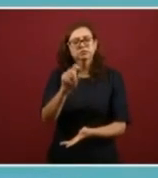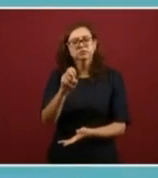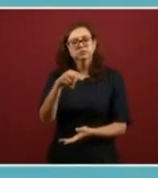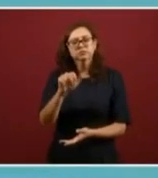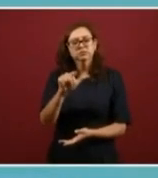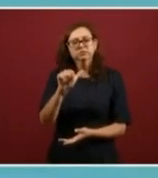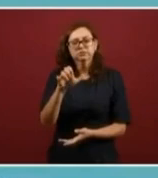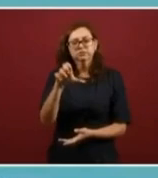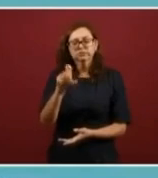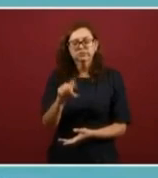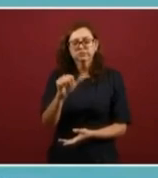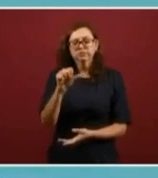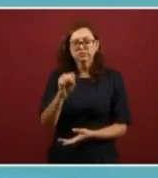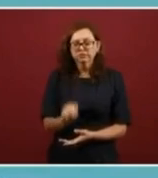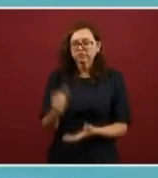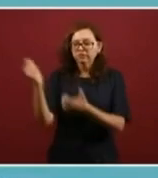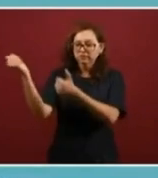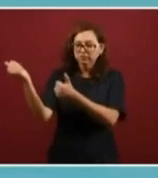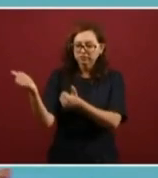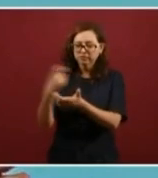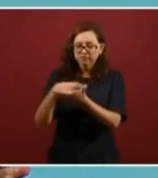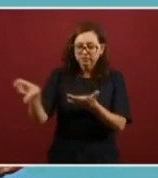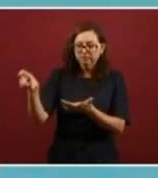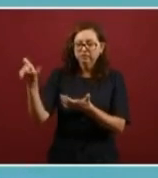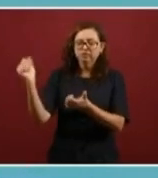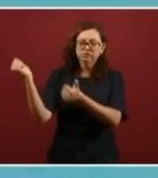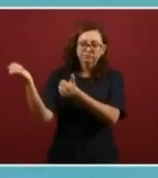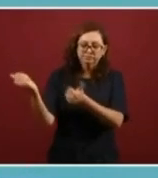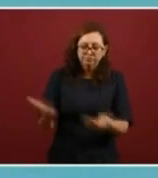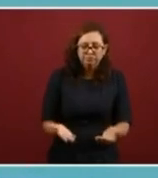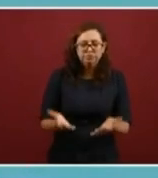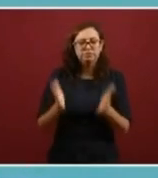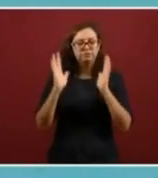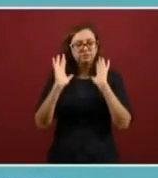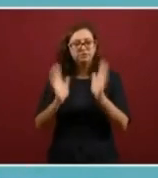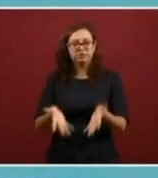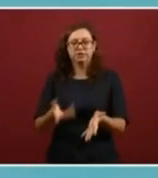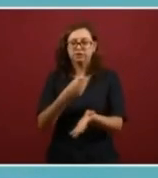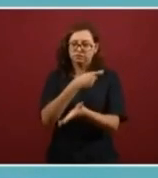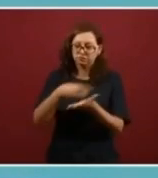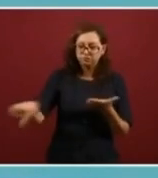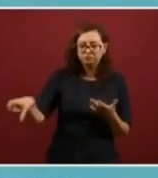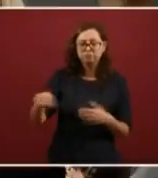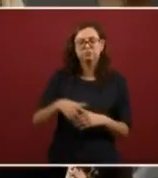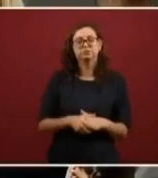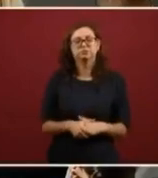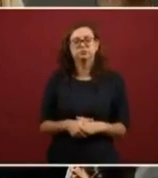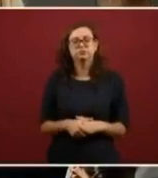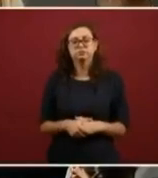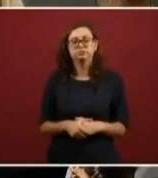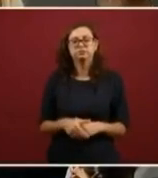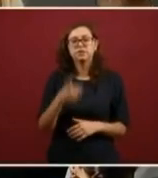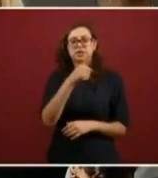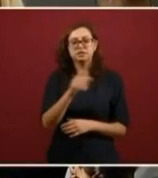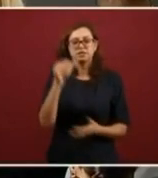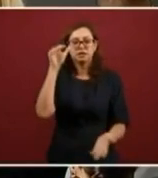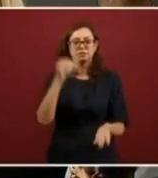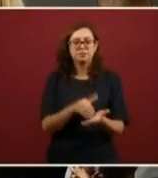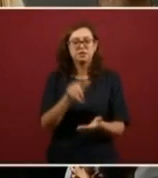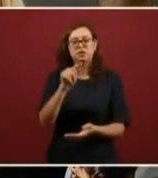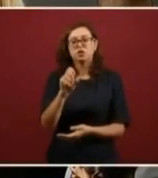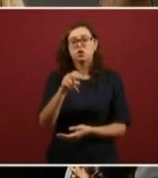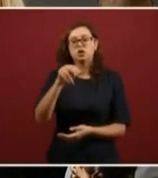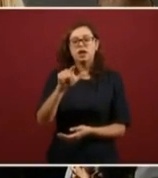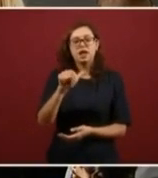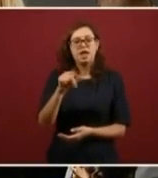no atraídas por el precio de garantía, pero ya estaba la cosecha, pues ya la adquirimos. Adquirimos 100,000 toneladas,